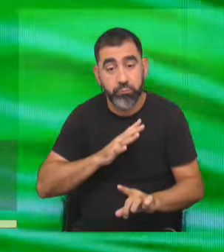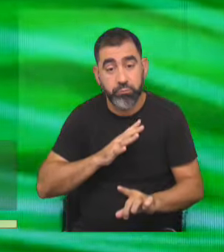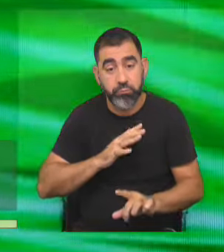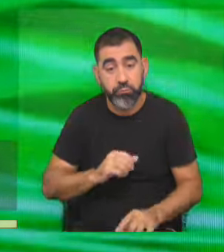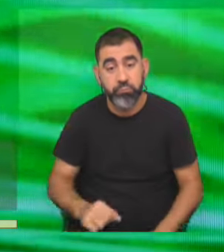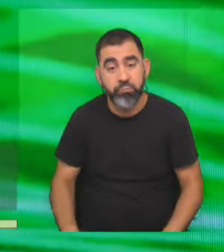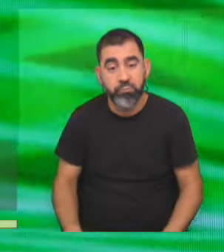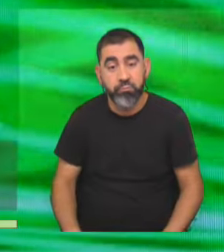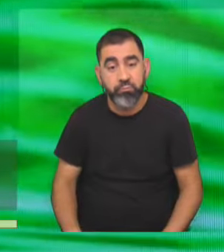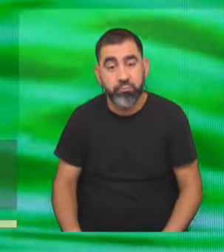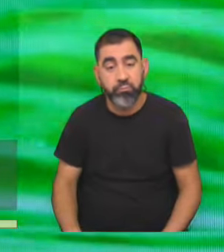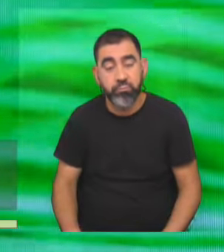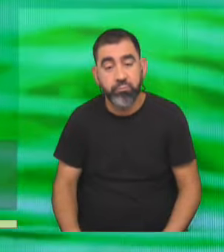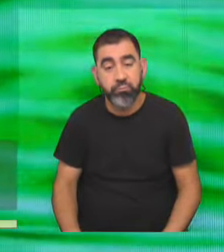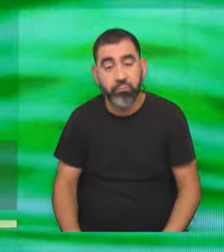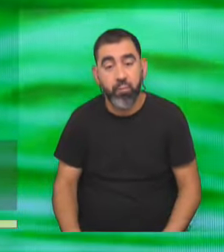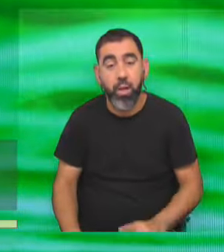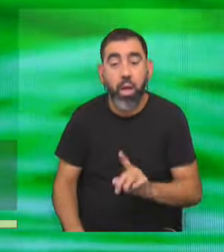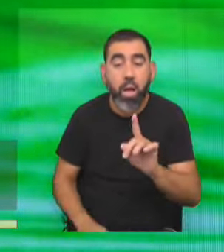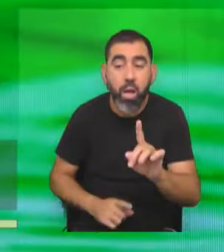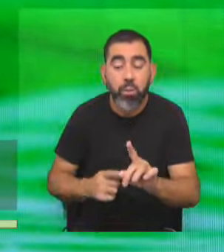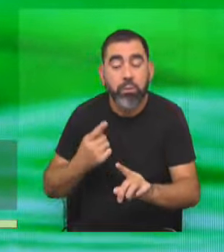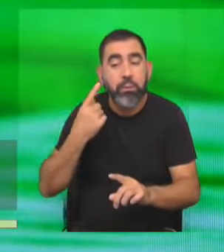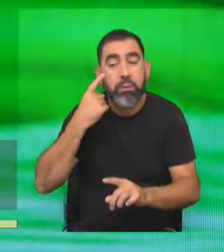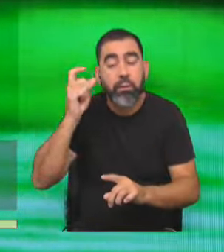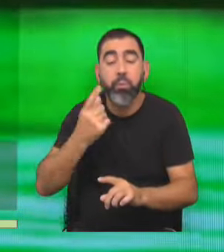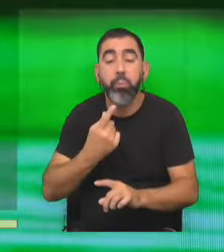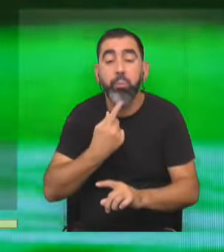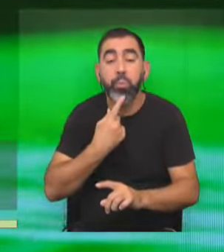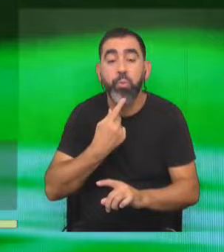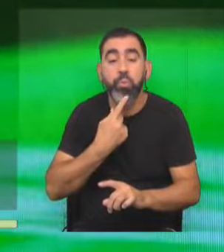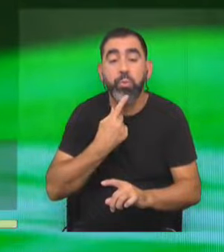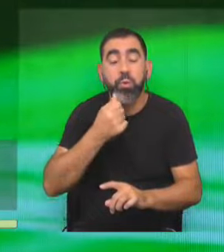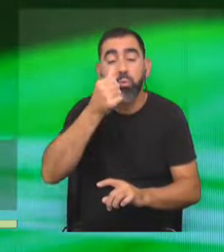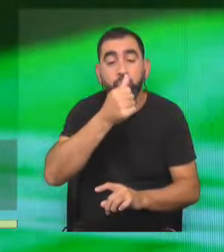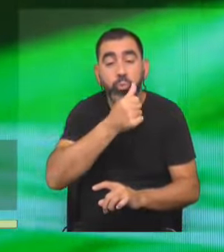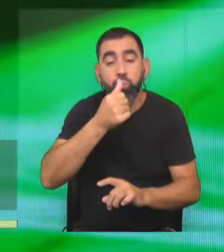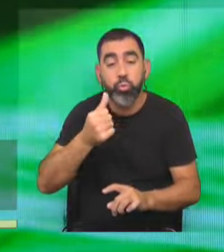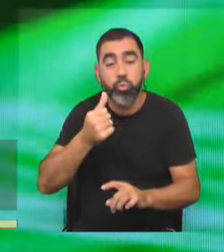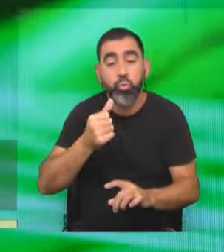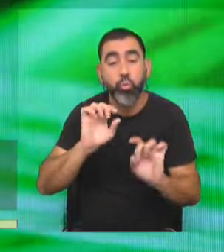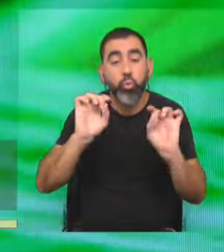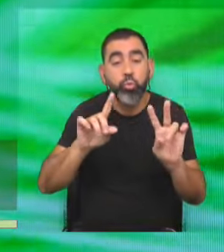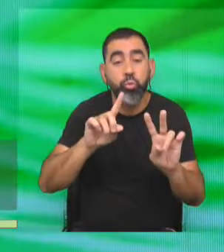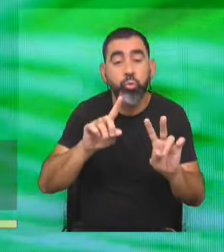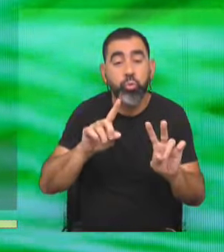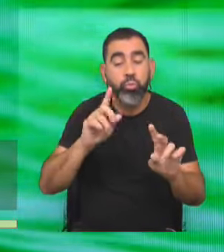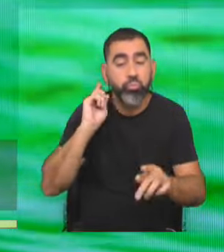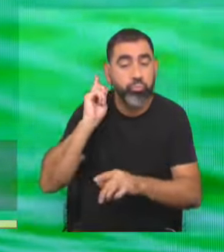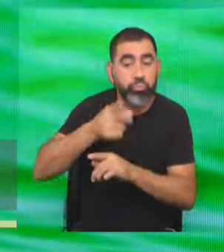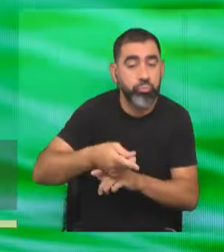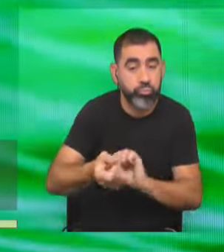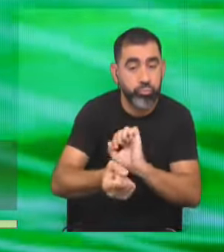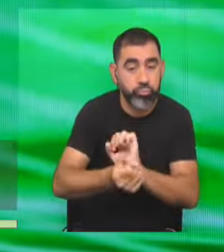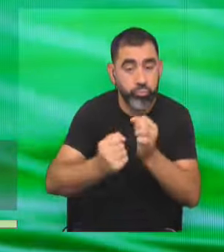aparecer intentos de promocionar a nivel polí soluciones que no pasan por el punitivismo lo